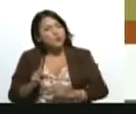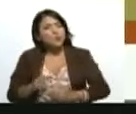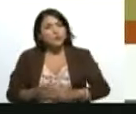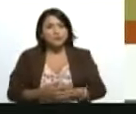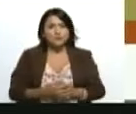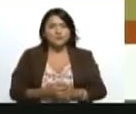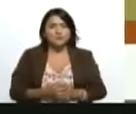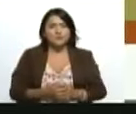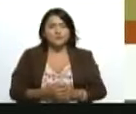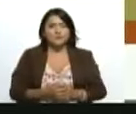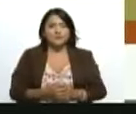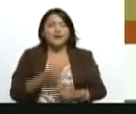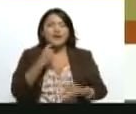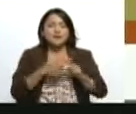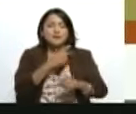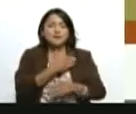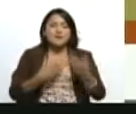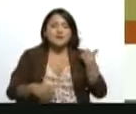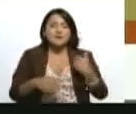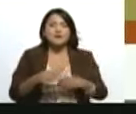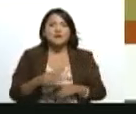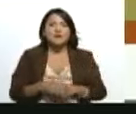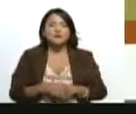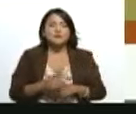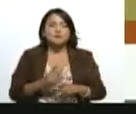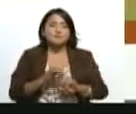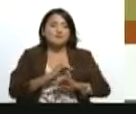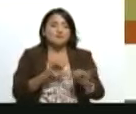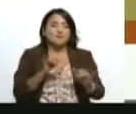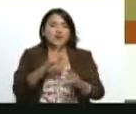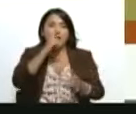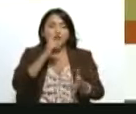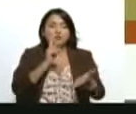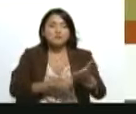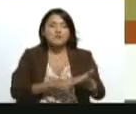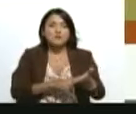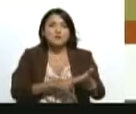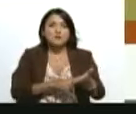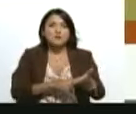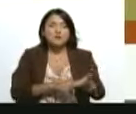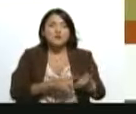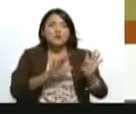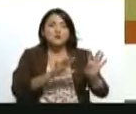Eso, Caldera fue, entregó la presidencia en el 73, sí, claro.